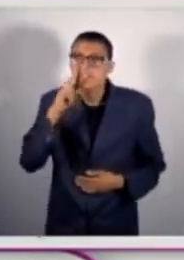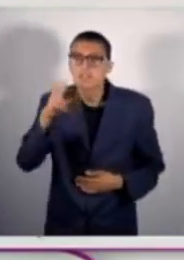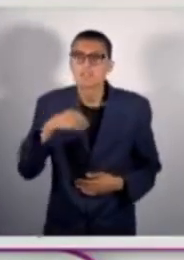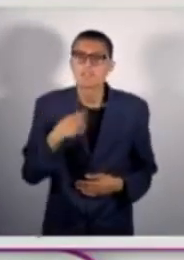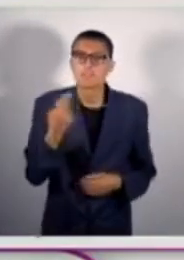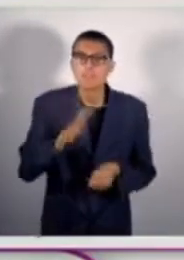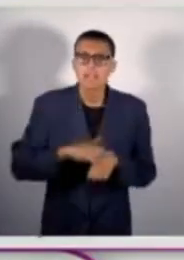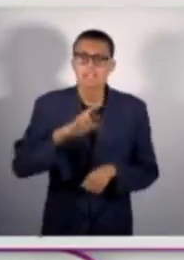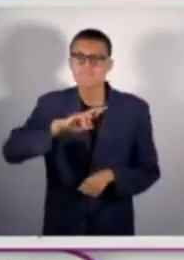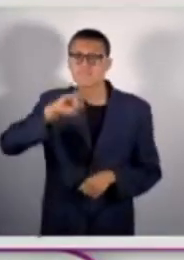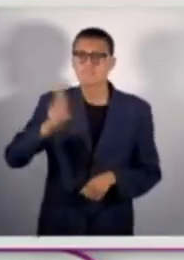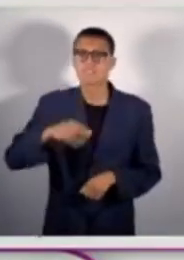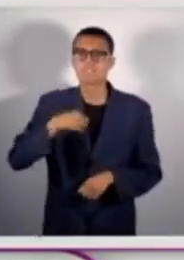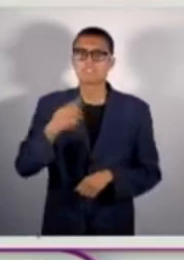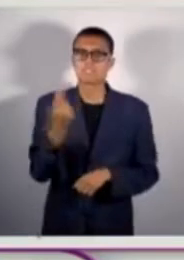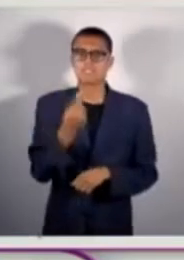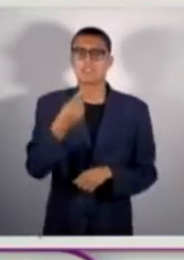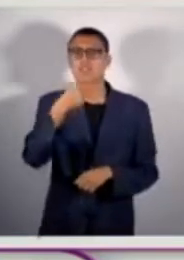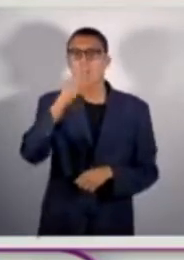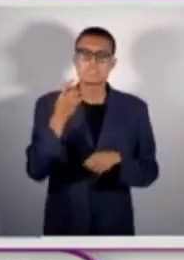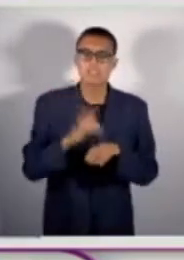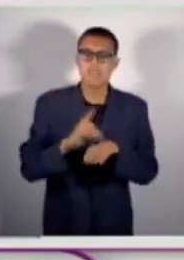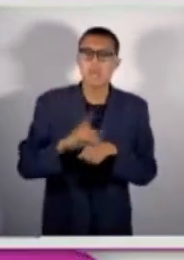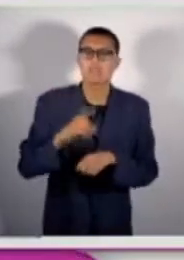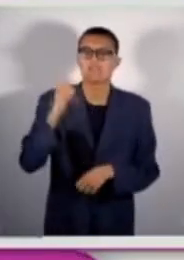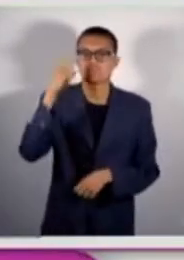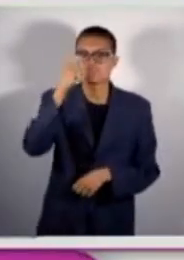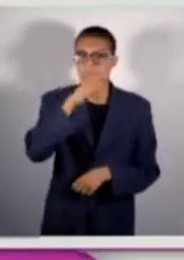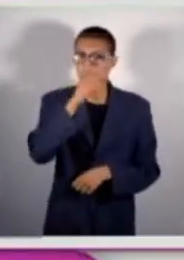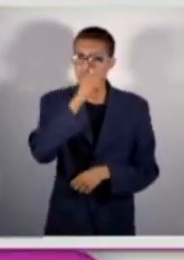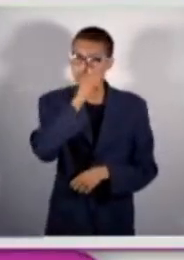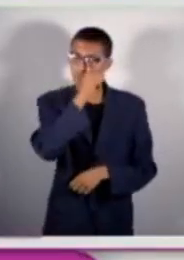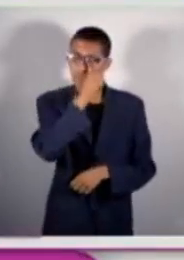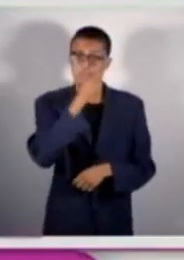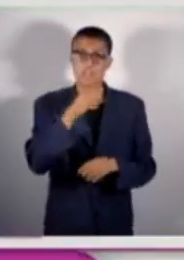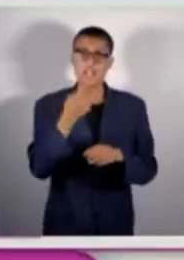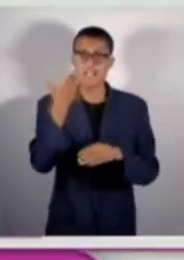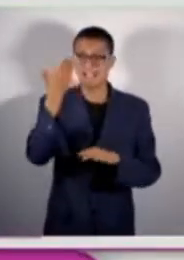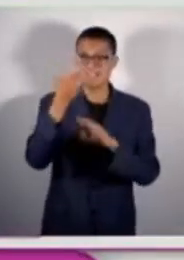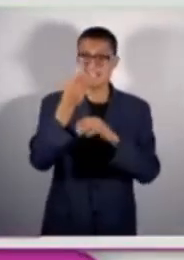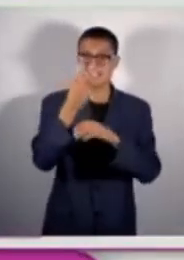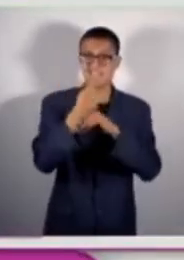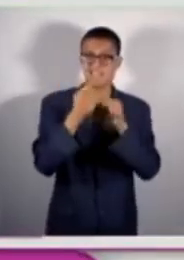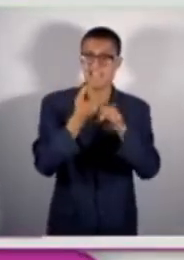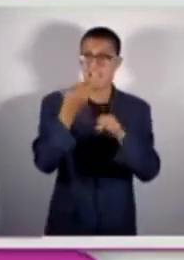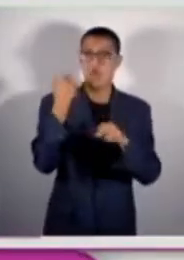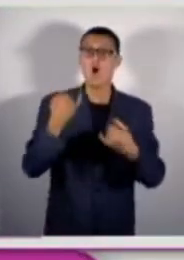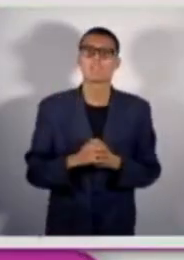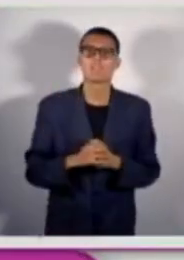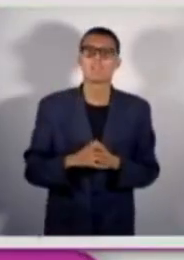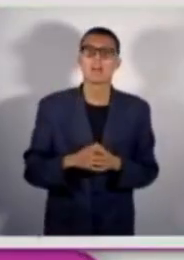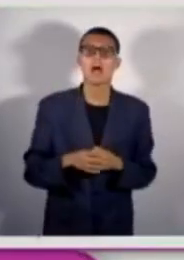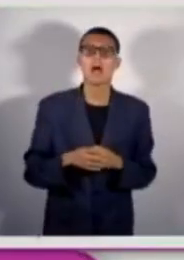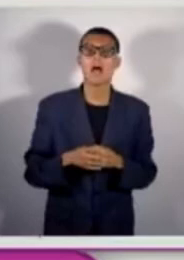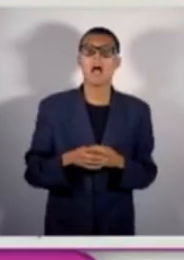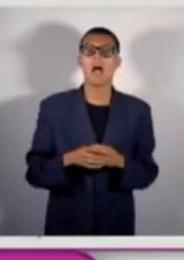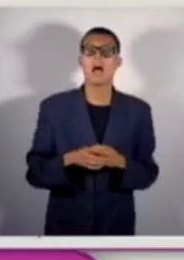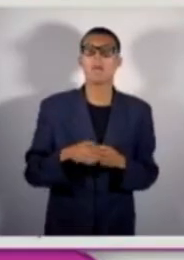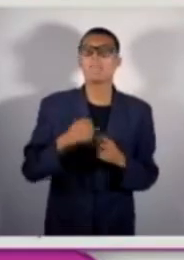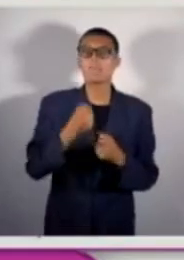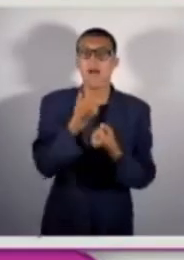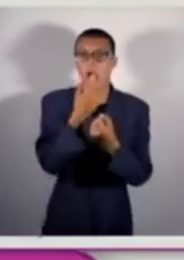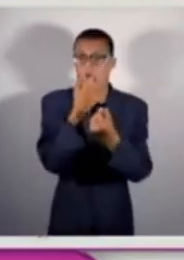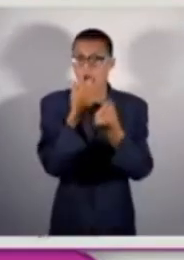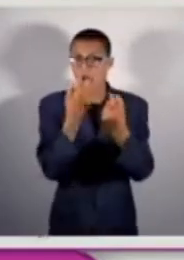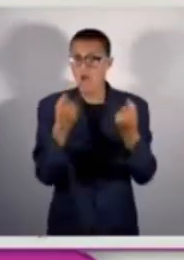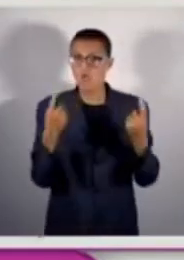un ciudadano como tú, leonés, sufres cada día. En las elecciones pasadas, los jóvenes fueron quienes menos votamos, a pesar de que realmente